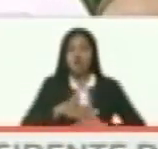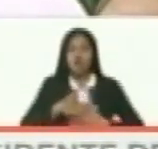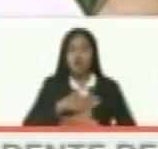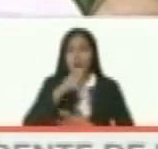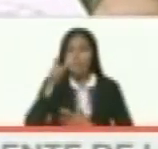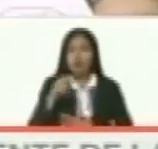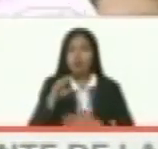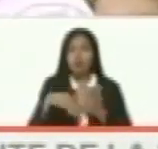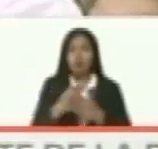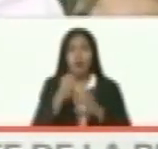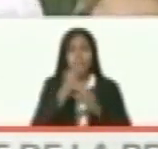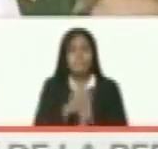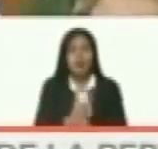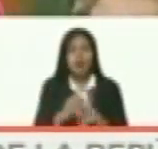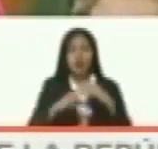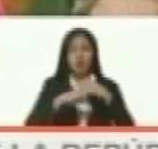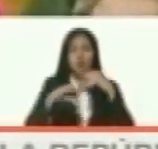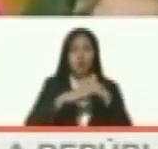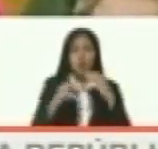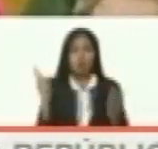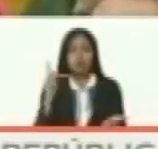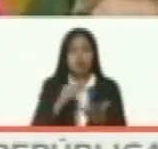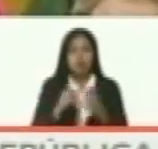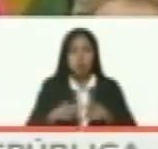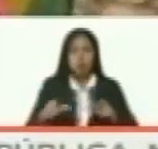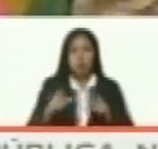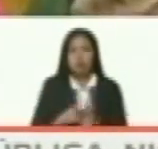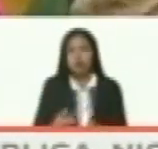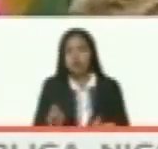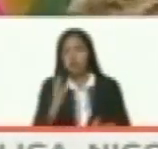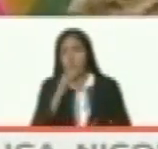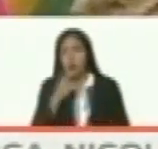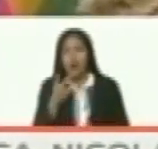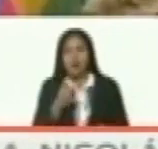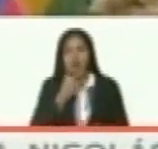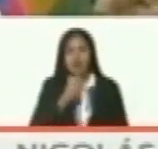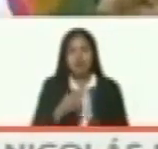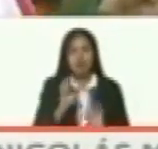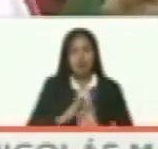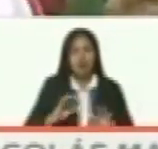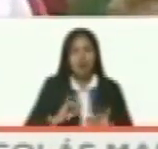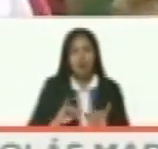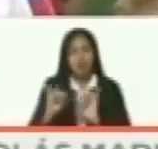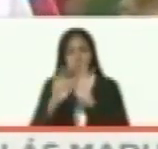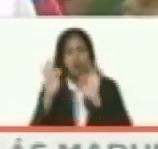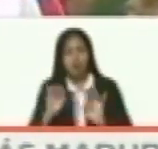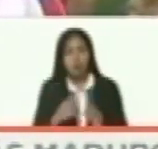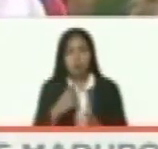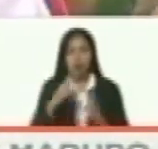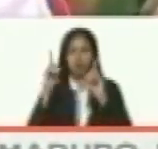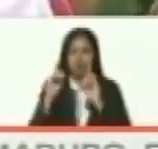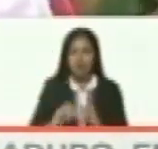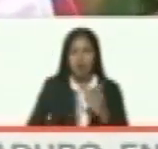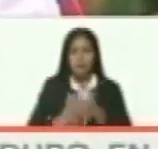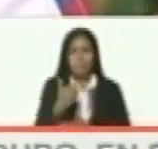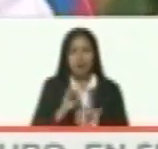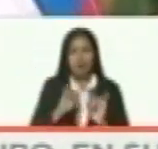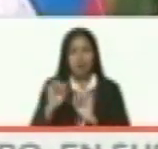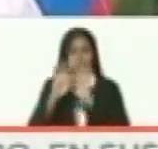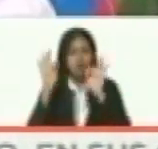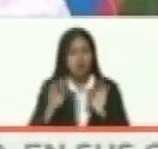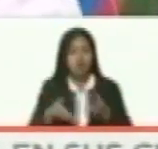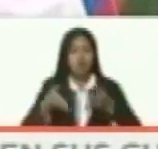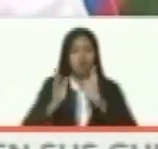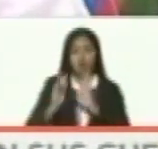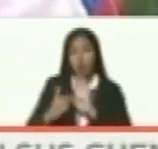pasajeros esperan sus buses para llegar a esta parroquia no son para nada dignas. Ahora van a estar dignificados. O sea, no son obras